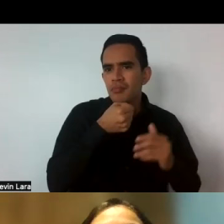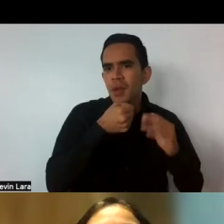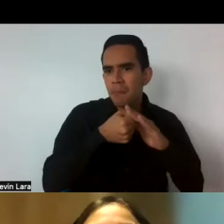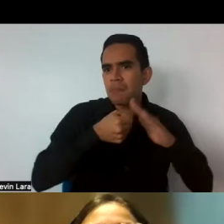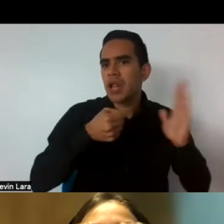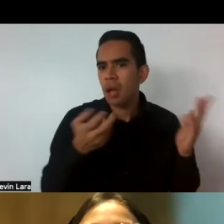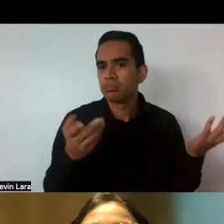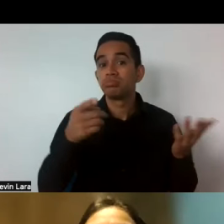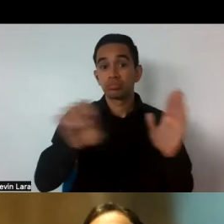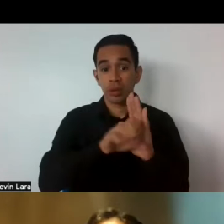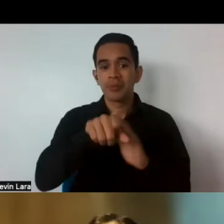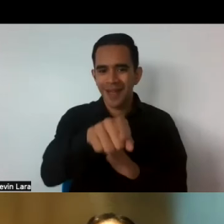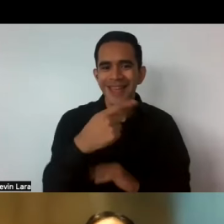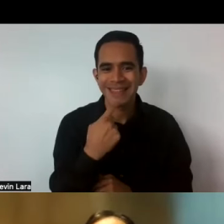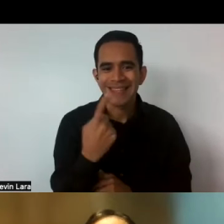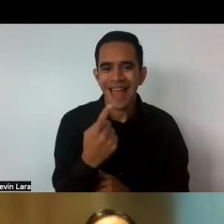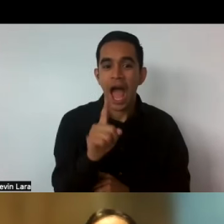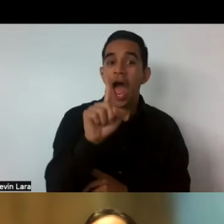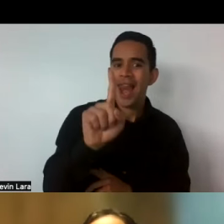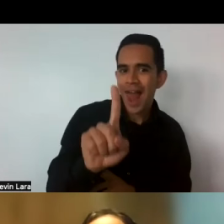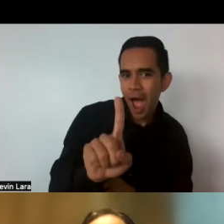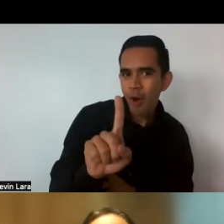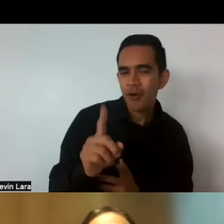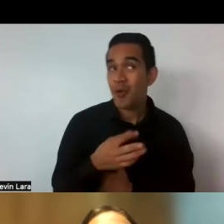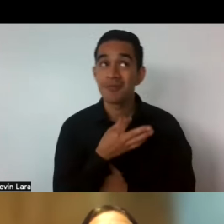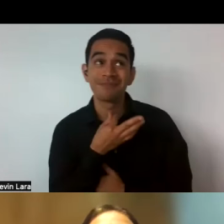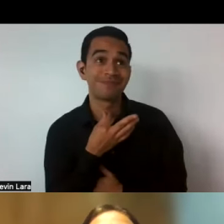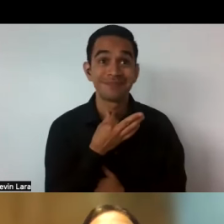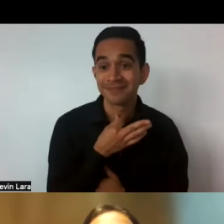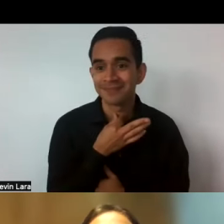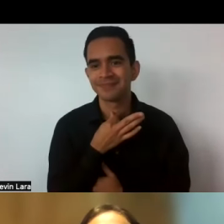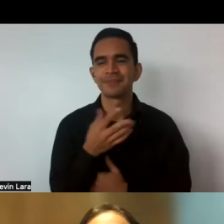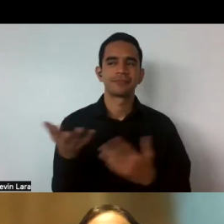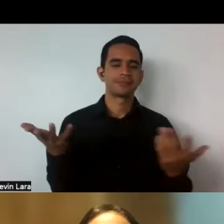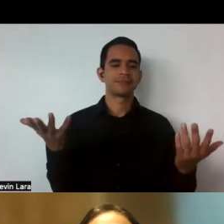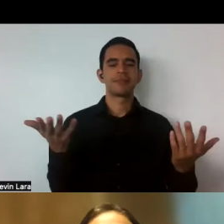con Isela. Excelente. Gracias por compartir. A ver, ¿quién más?